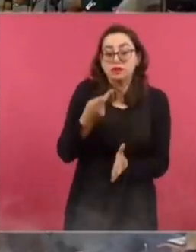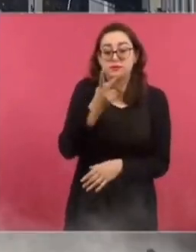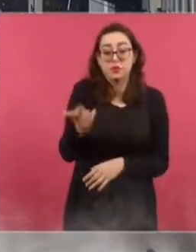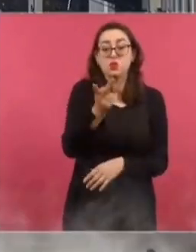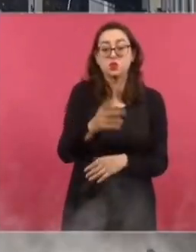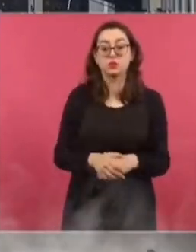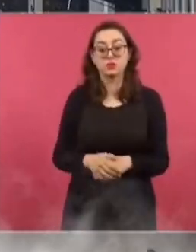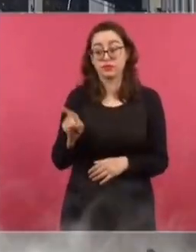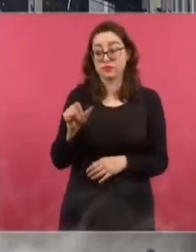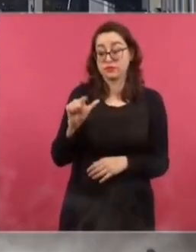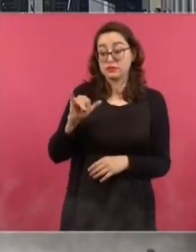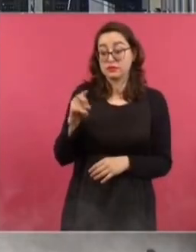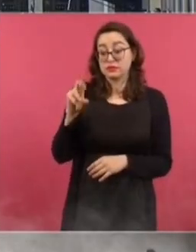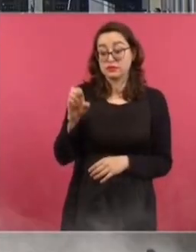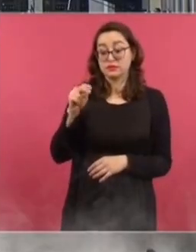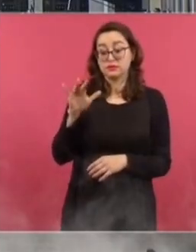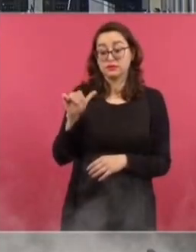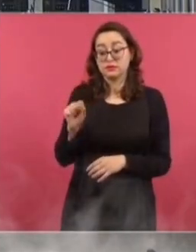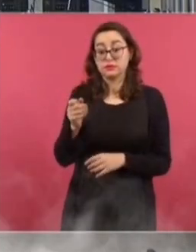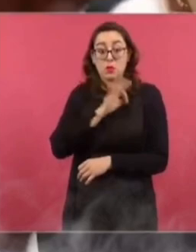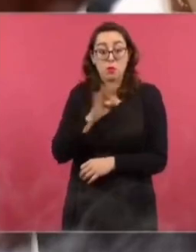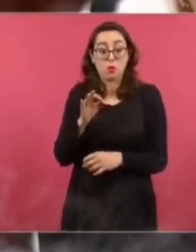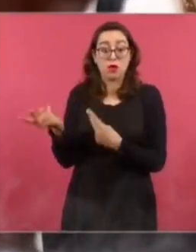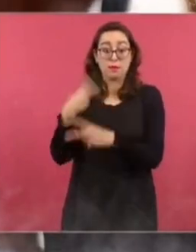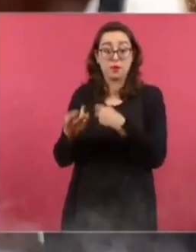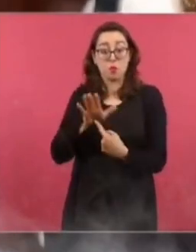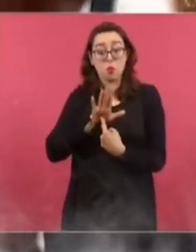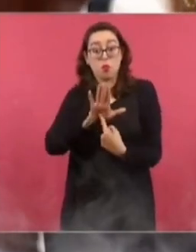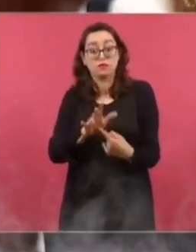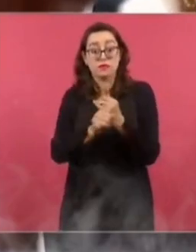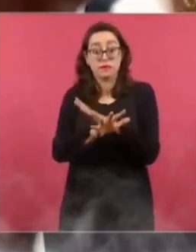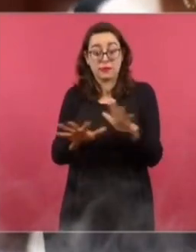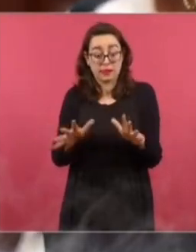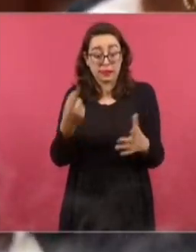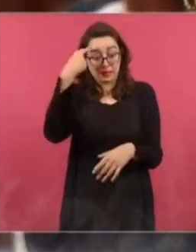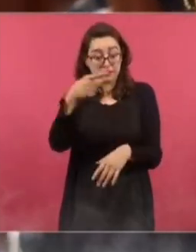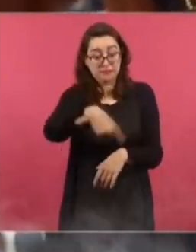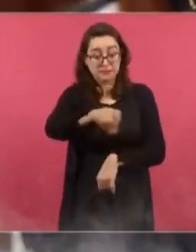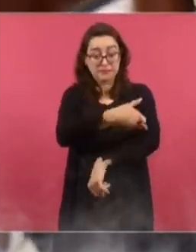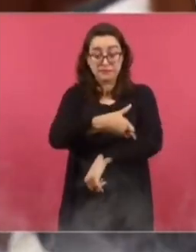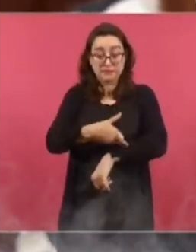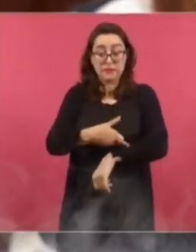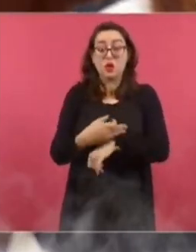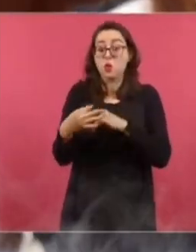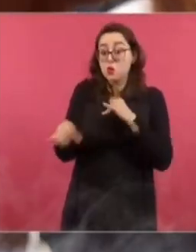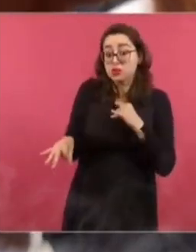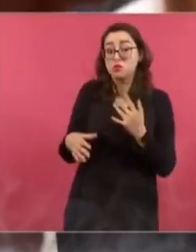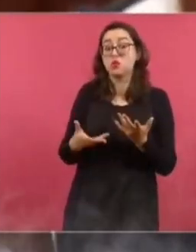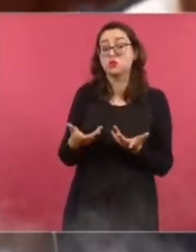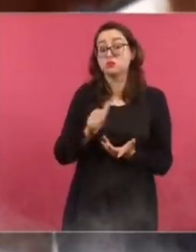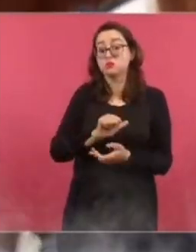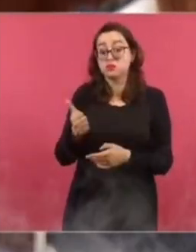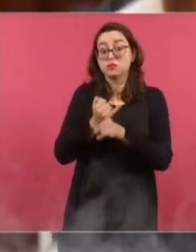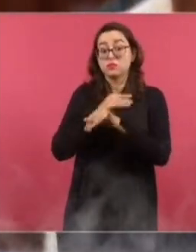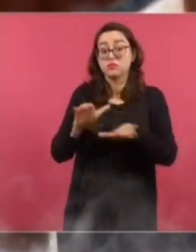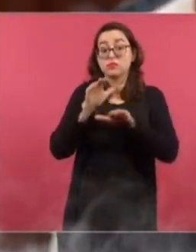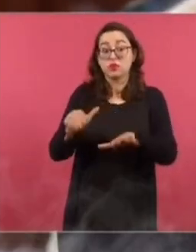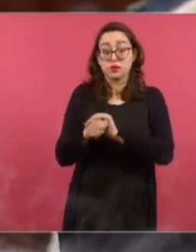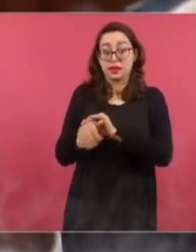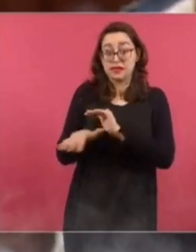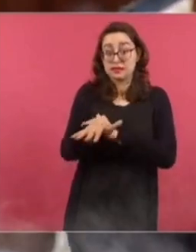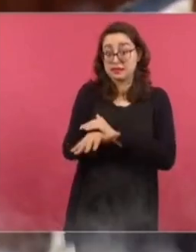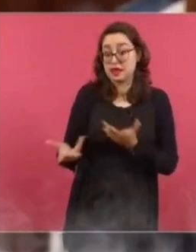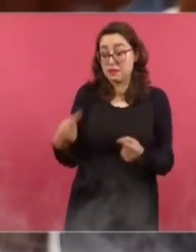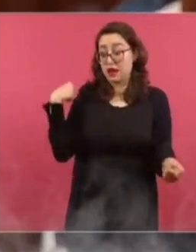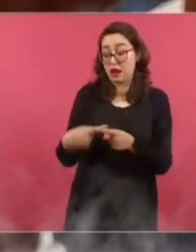hay posibilidad de que Alejandro Encinas venga para presentar una especie de corte de caja, sobre todo por los colectivos de familiares de víctimas. Sí. Y en ese tenor, ya ya por último, habrá otro informe sobre el caso de Ayotzinapa, porque, de hecho, ahorita en